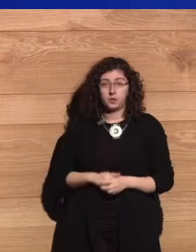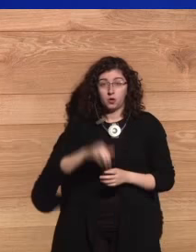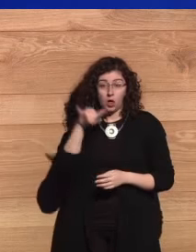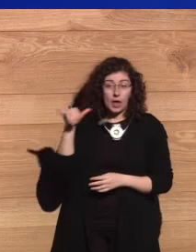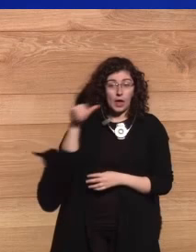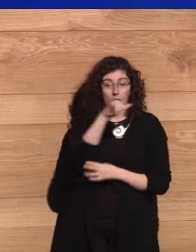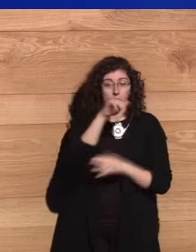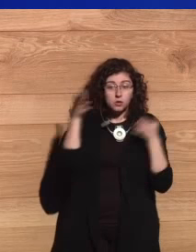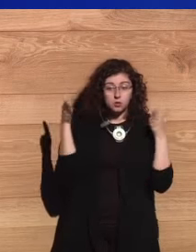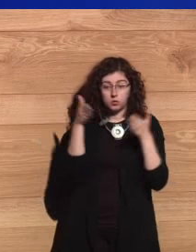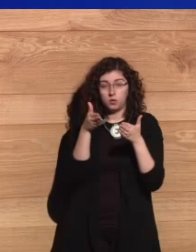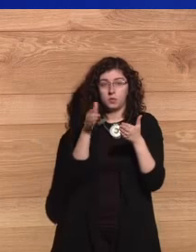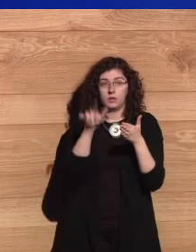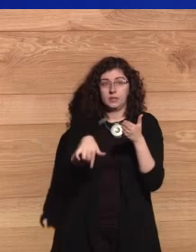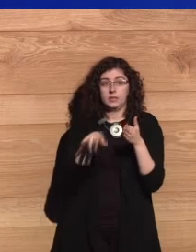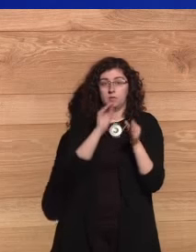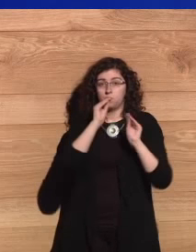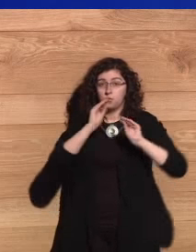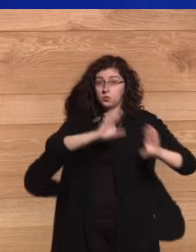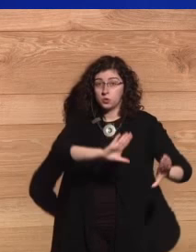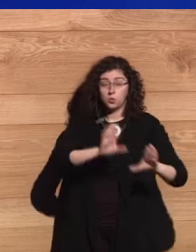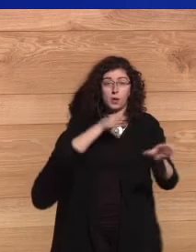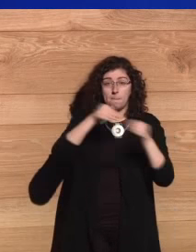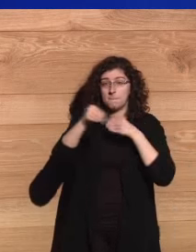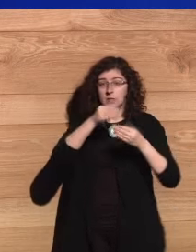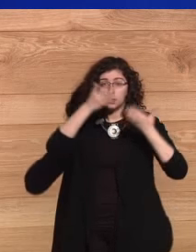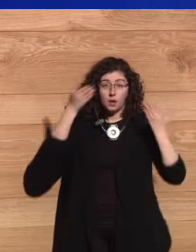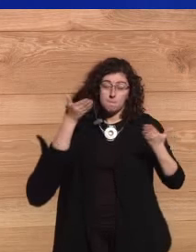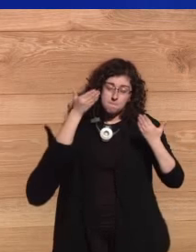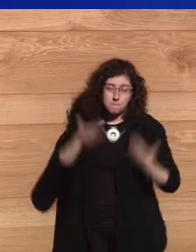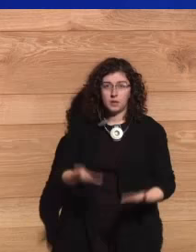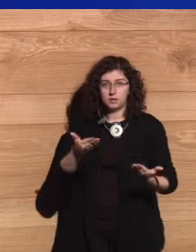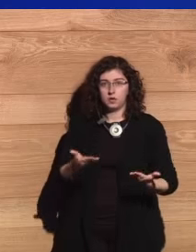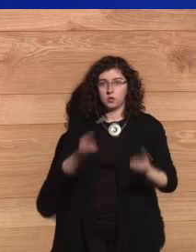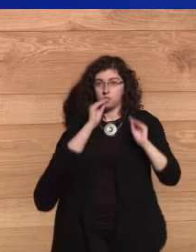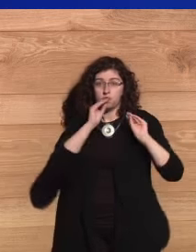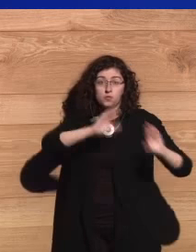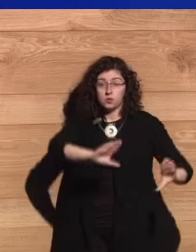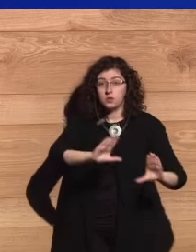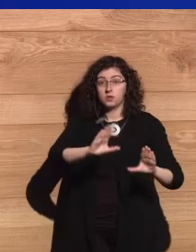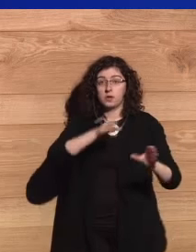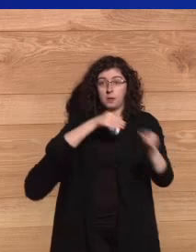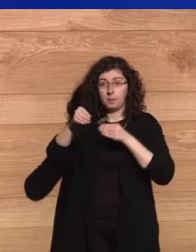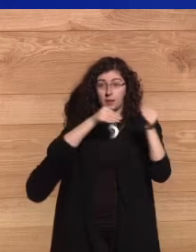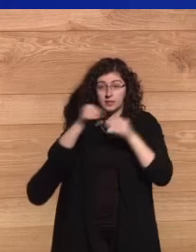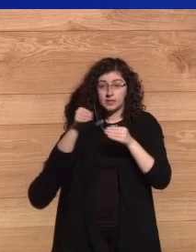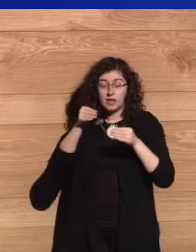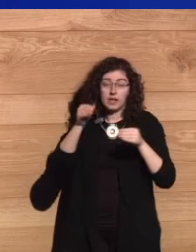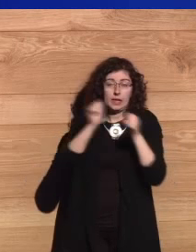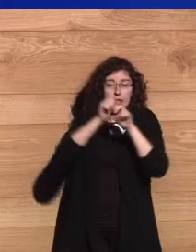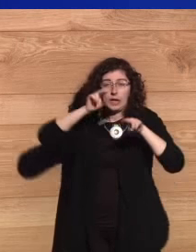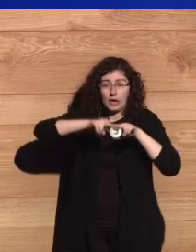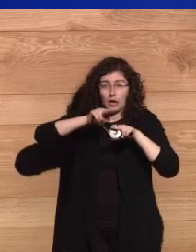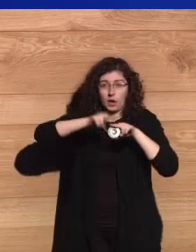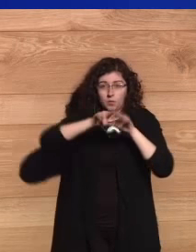aviones, se reemplaza cada vez más los materiales pesados. Se reemplazan por materiales en fibra de carbono, que son cada